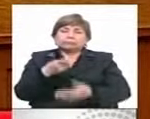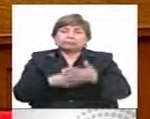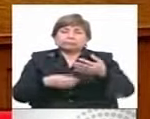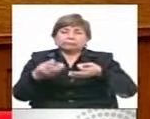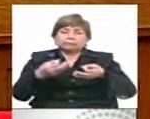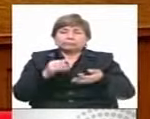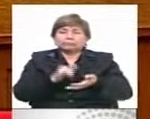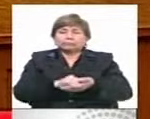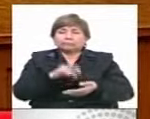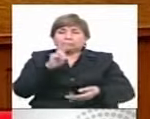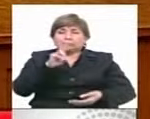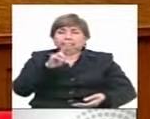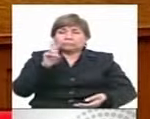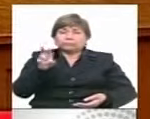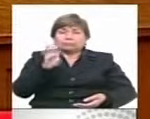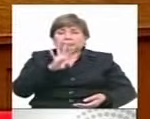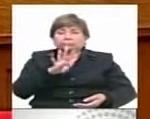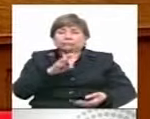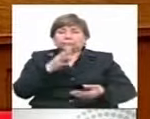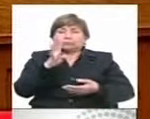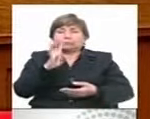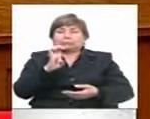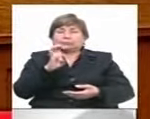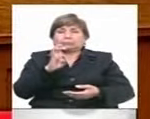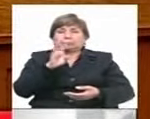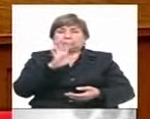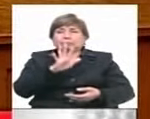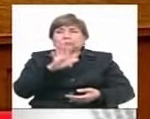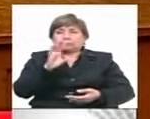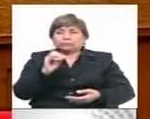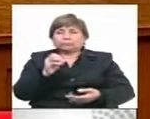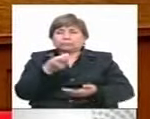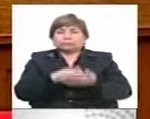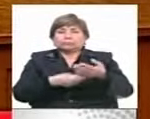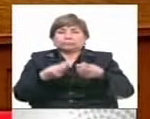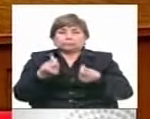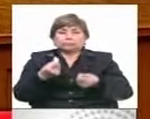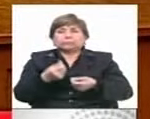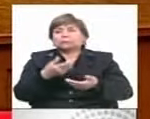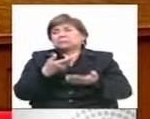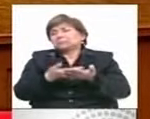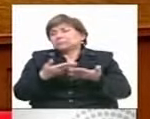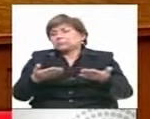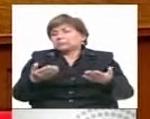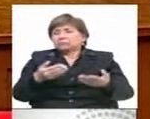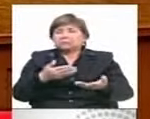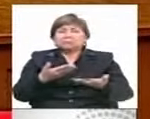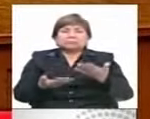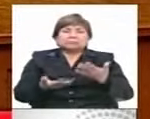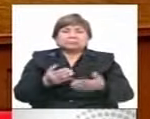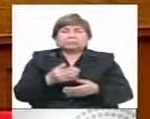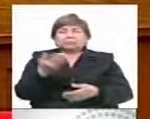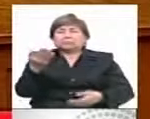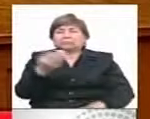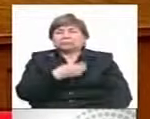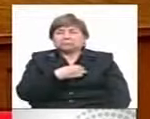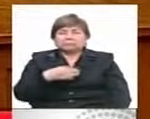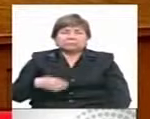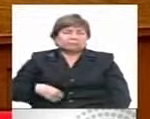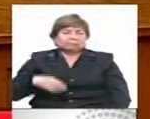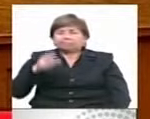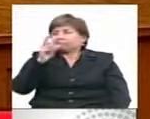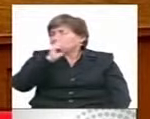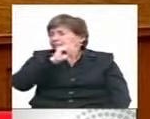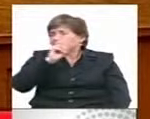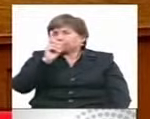de 2024, 450 millones de soles, cosa que ahora, señor ministro, no se les